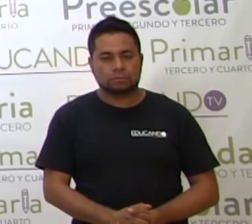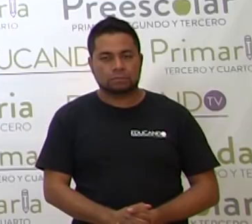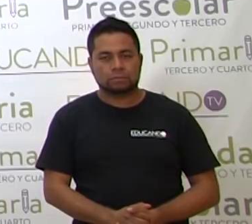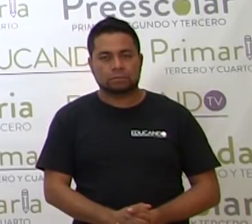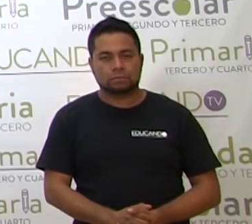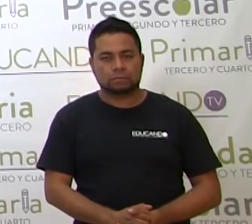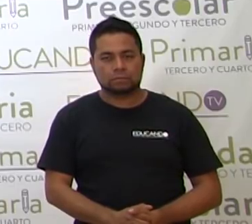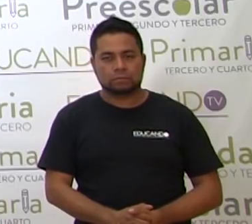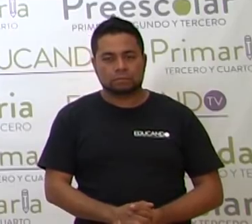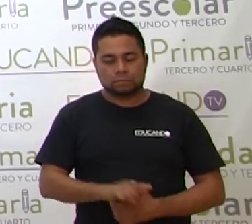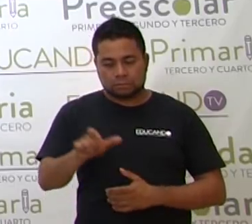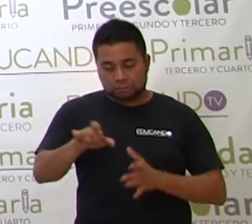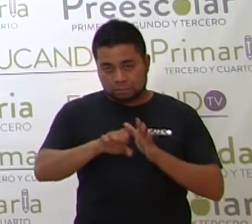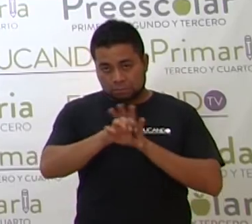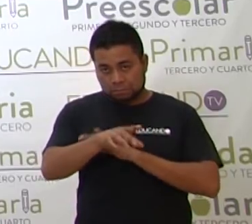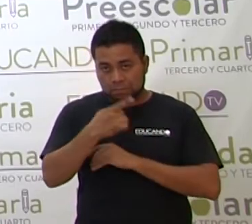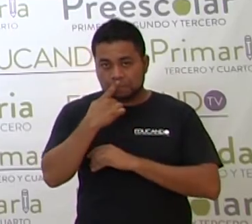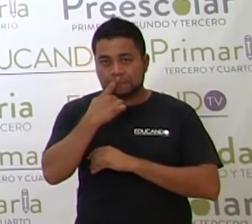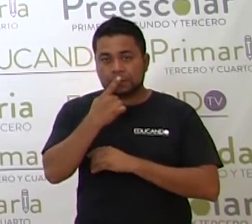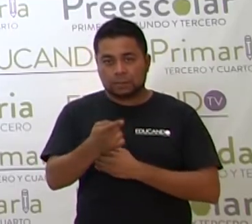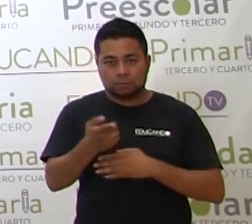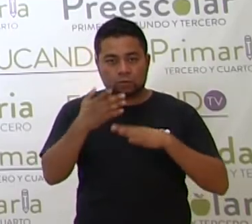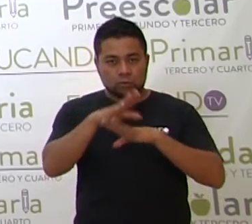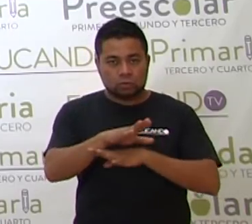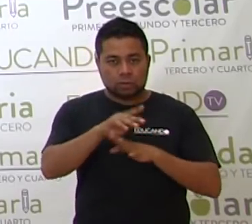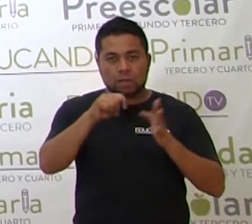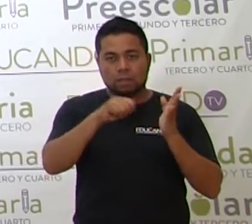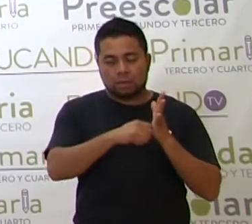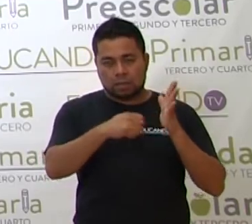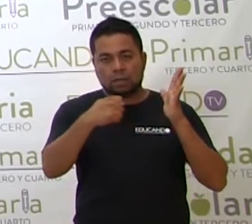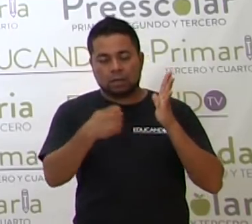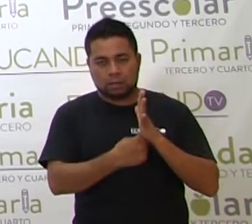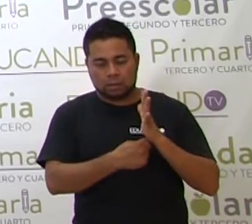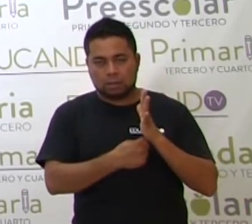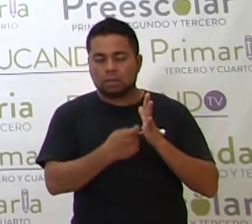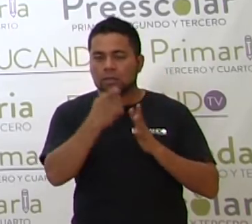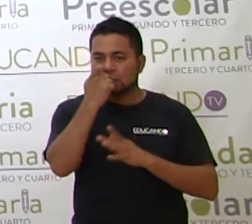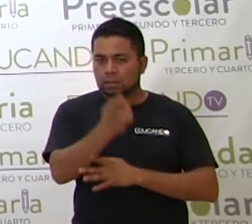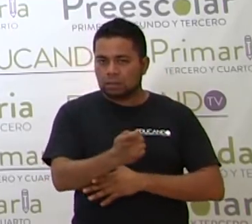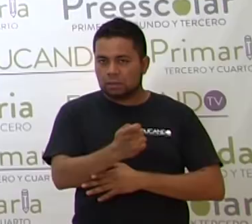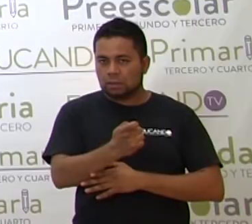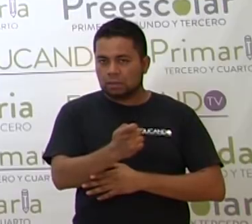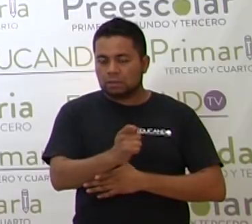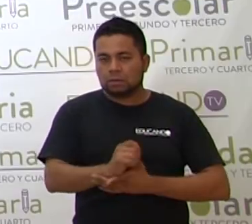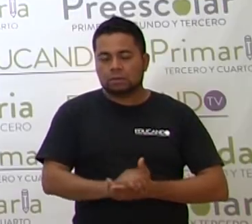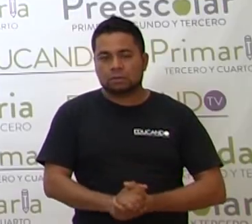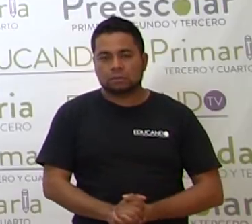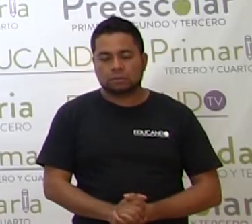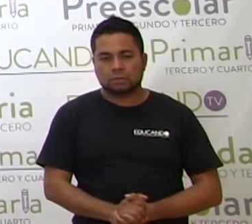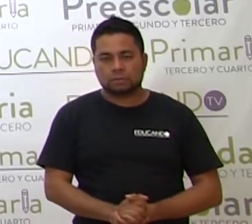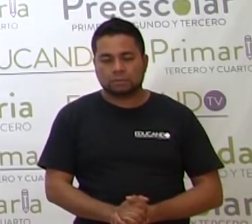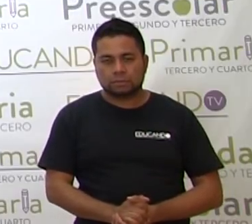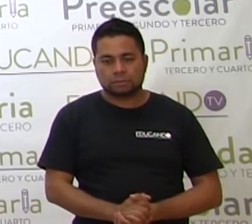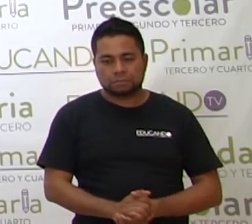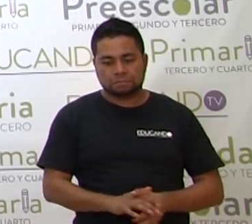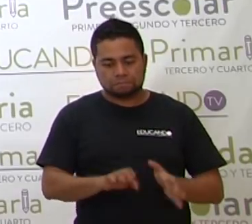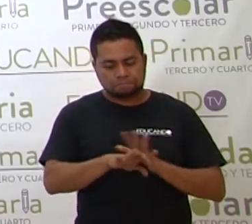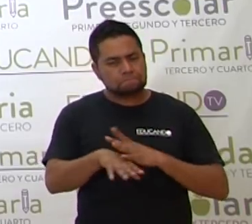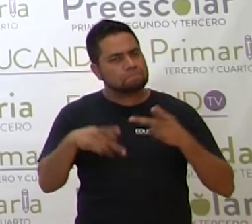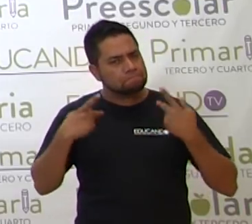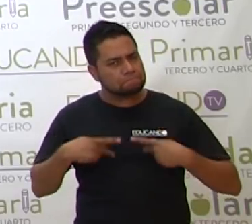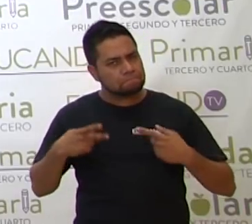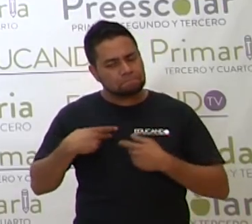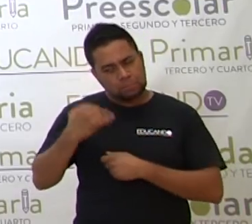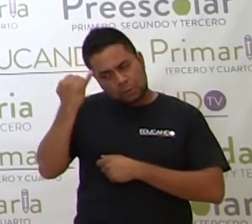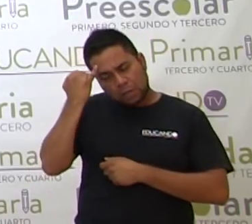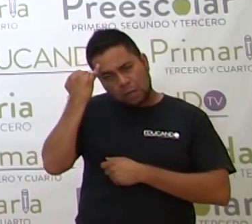Y al hablar de una descripción técnica, mucha atención, es donde el creador del